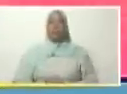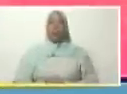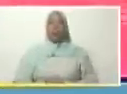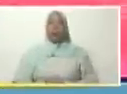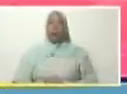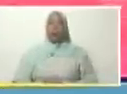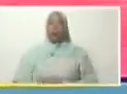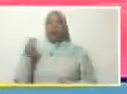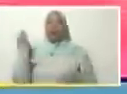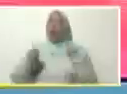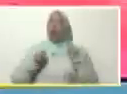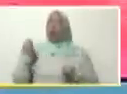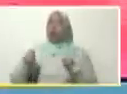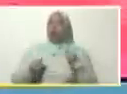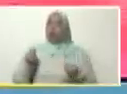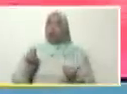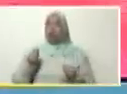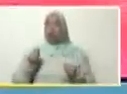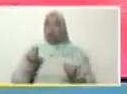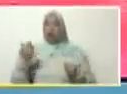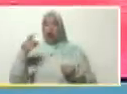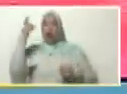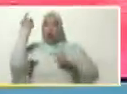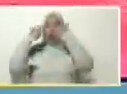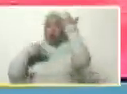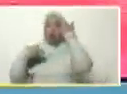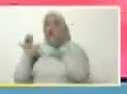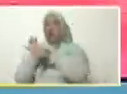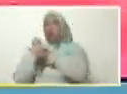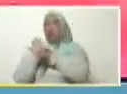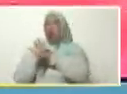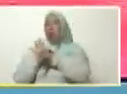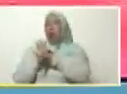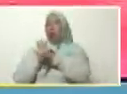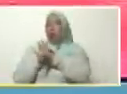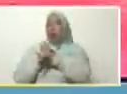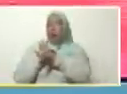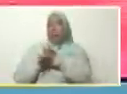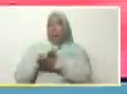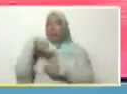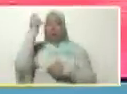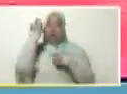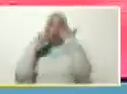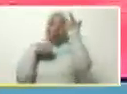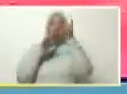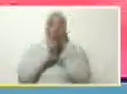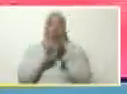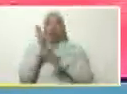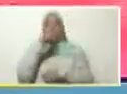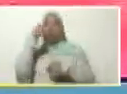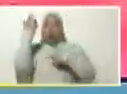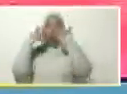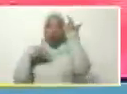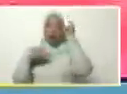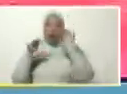Trataron de crear algo que llamaban el chavismo light, el chavismo sin Chávez, ¿se